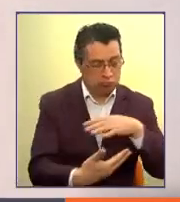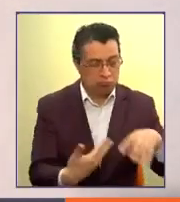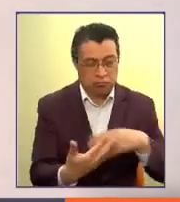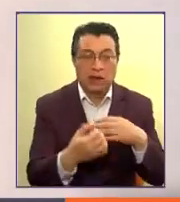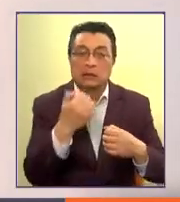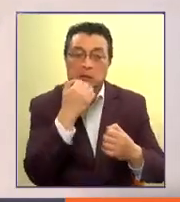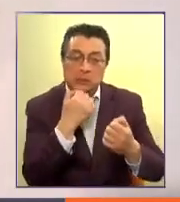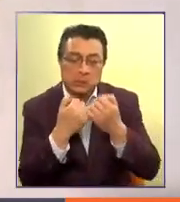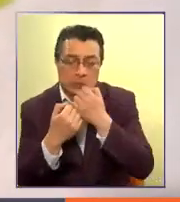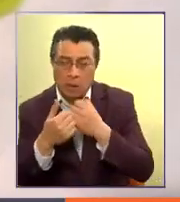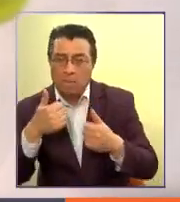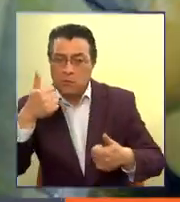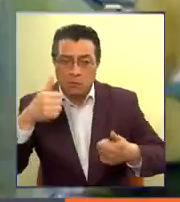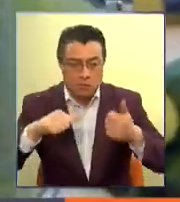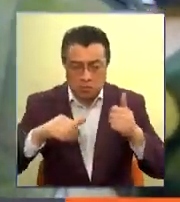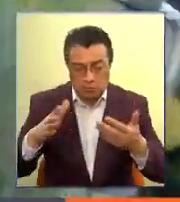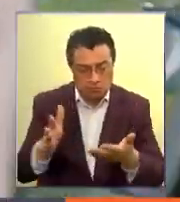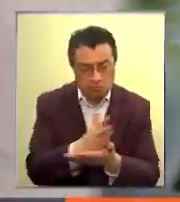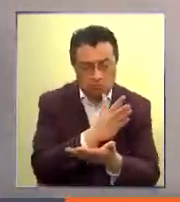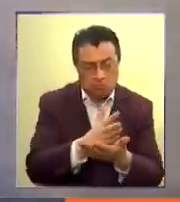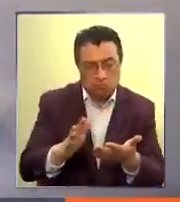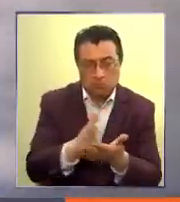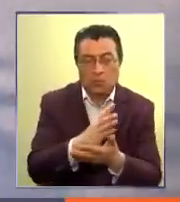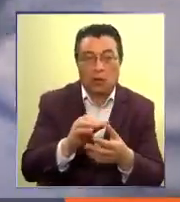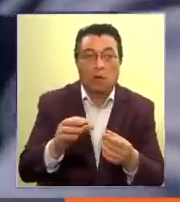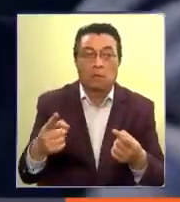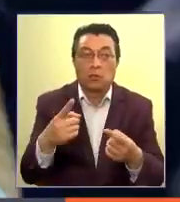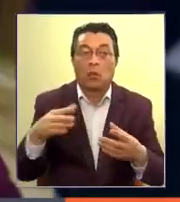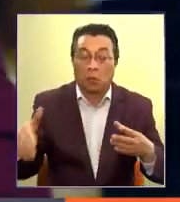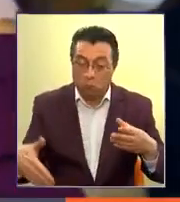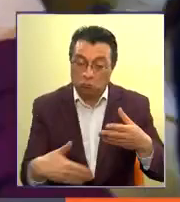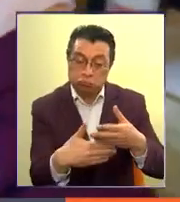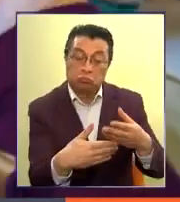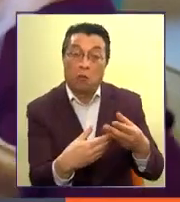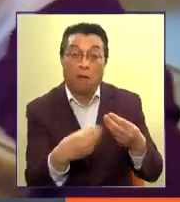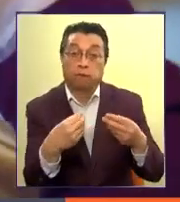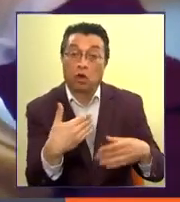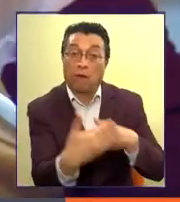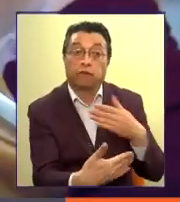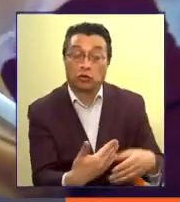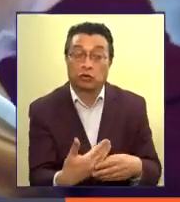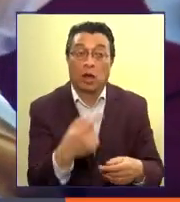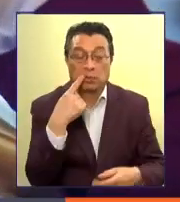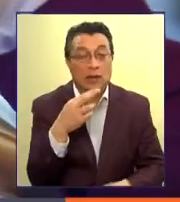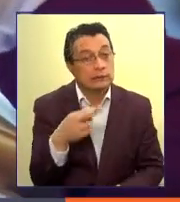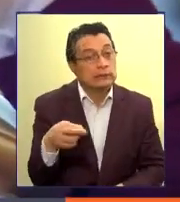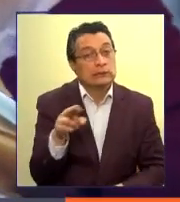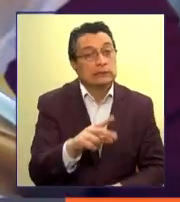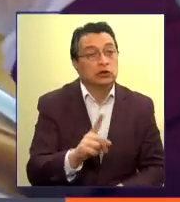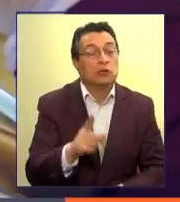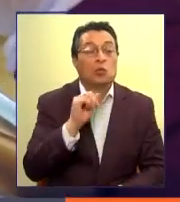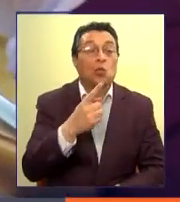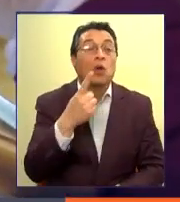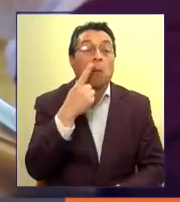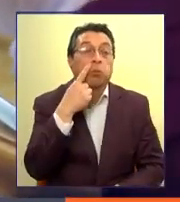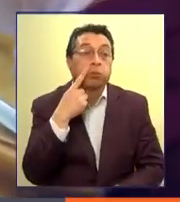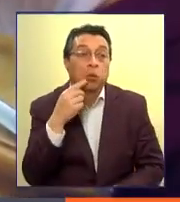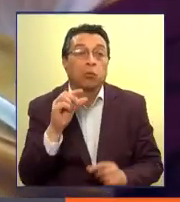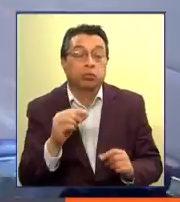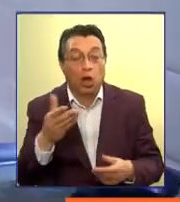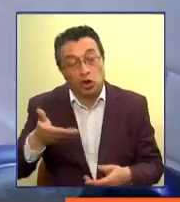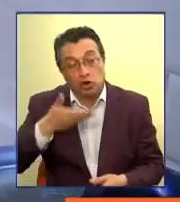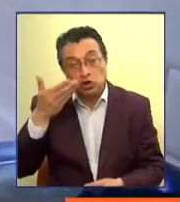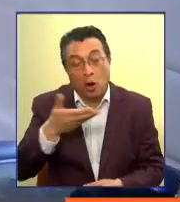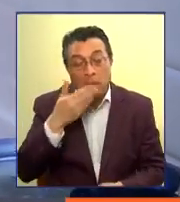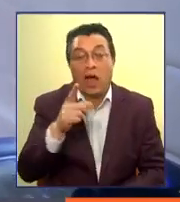les hizo sacar de su catálogo una alternativa que, si bien funcionó, no quisieron repetir. Hicimos una producción pequeña de sopa de